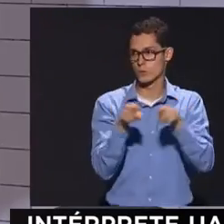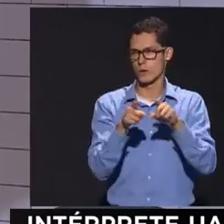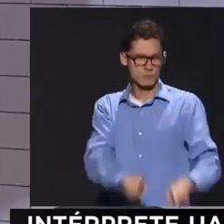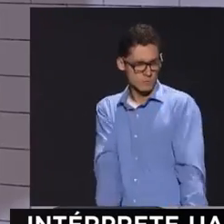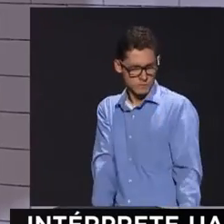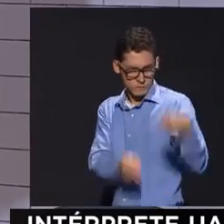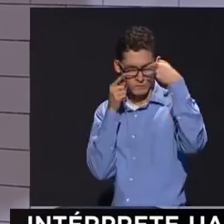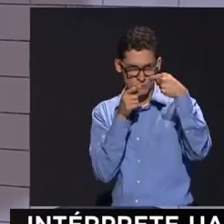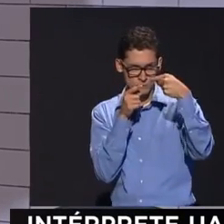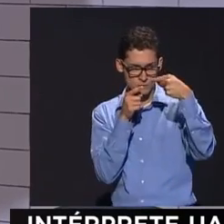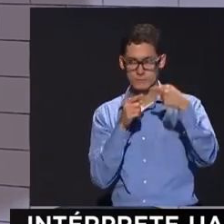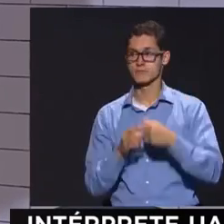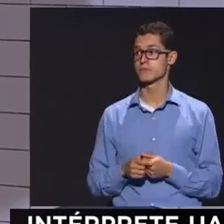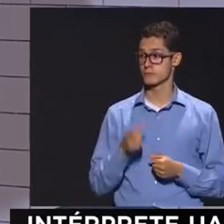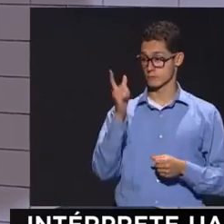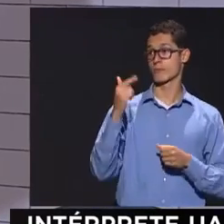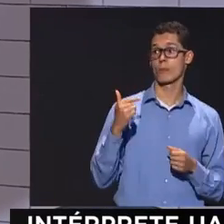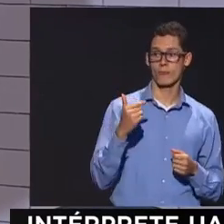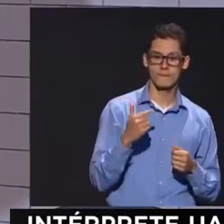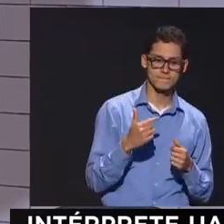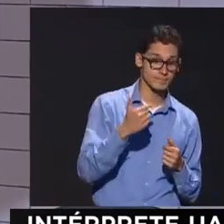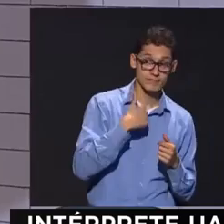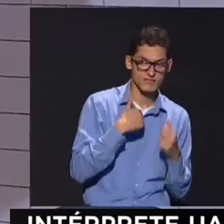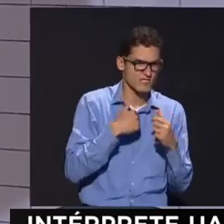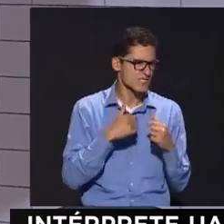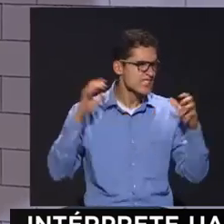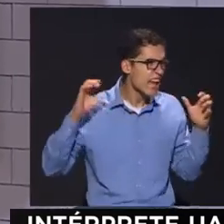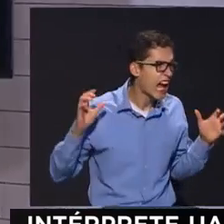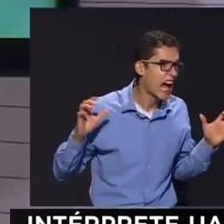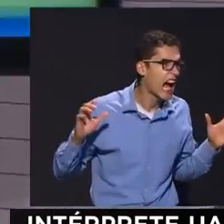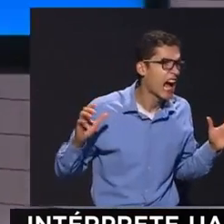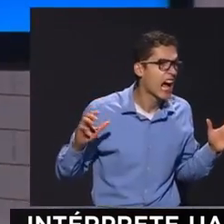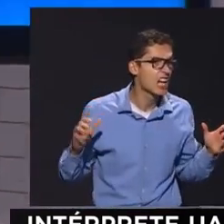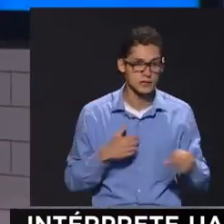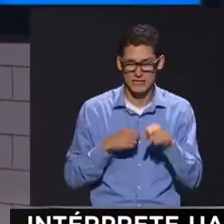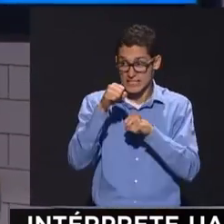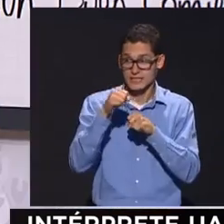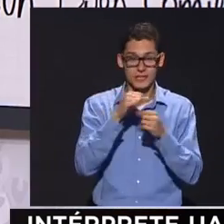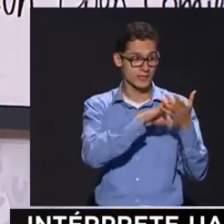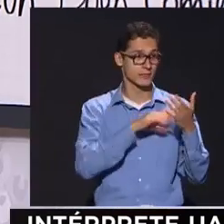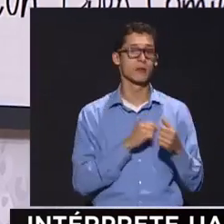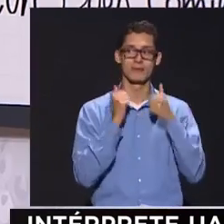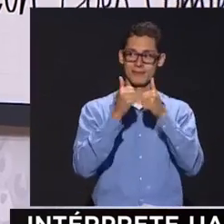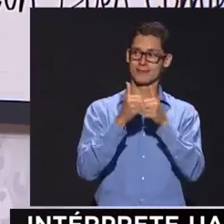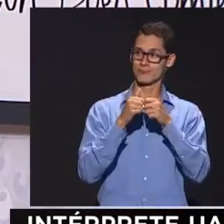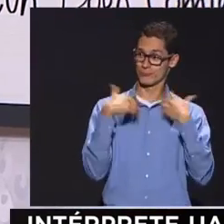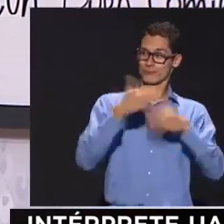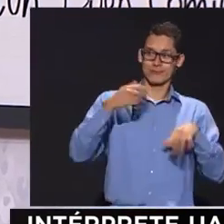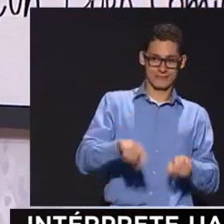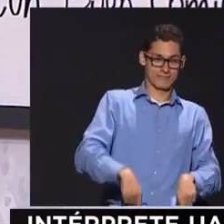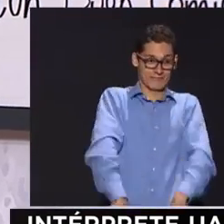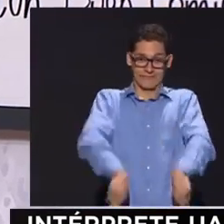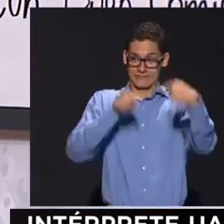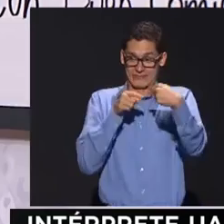listo yo de ser una y te invito a ser combatido así es otra excelente y vuelva a practicar rápidamente